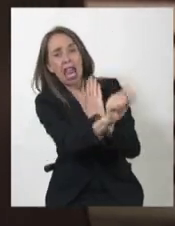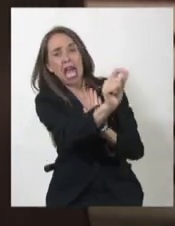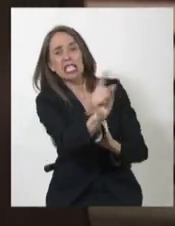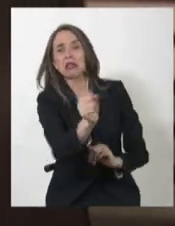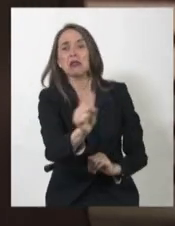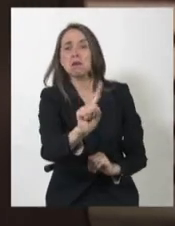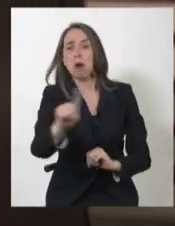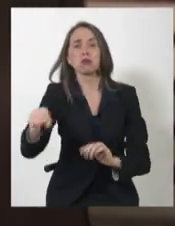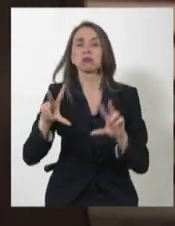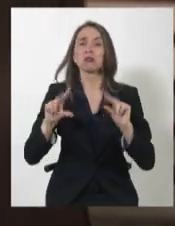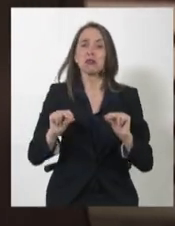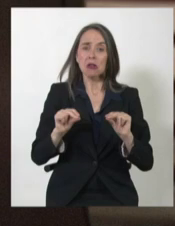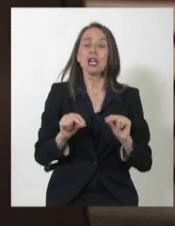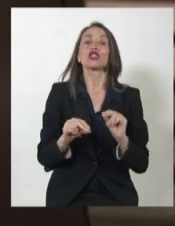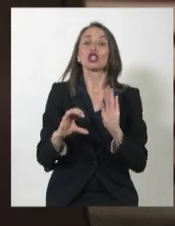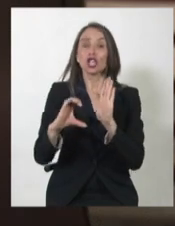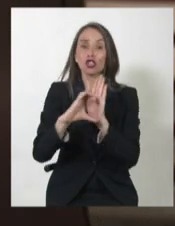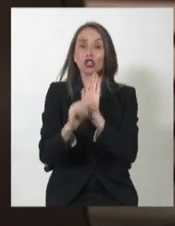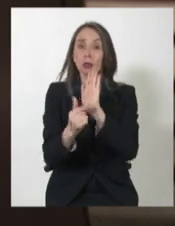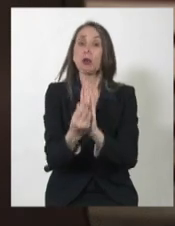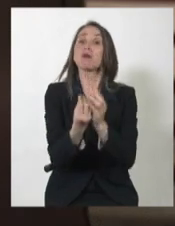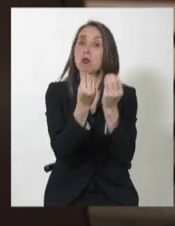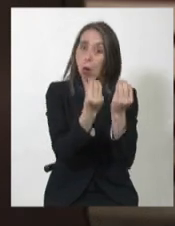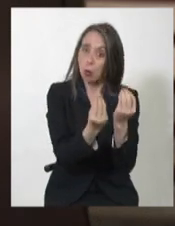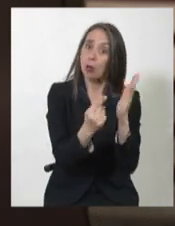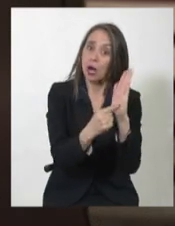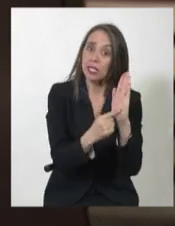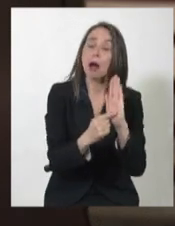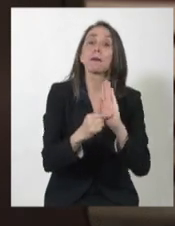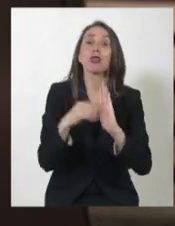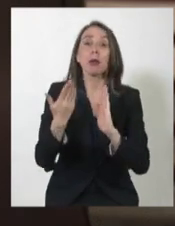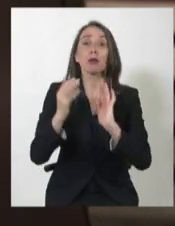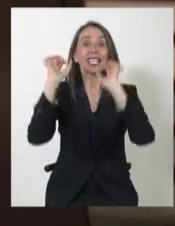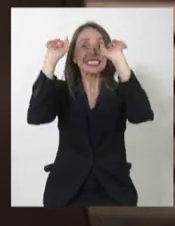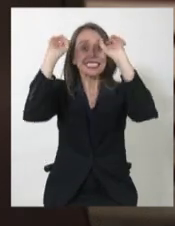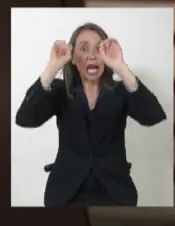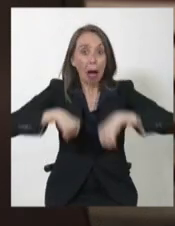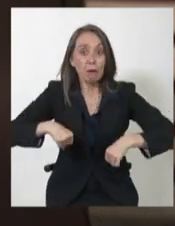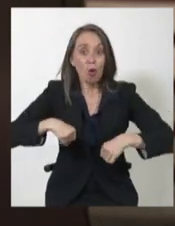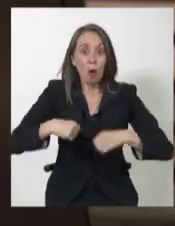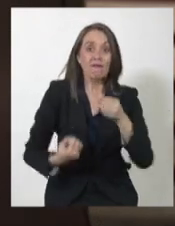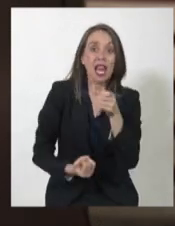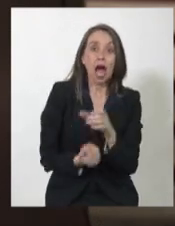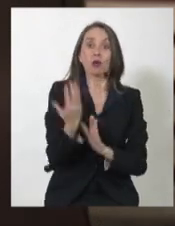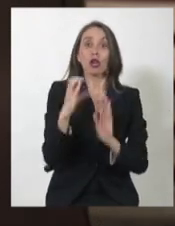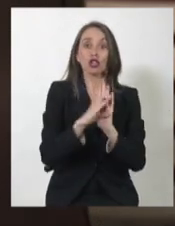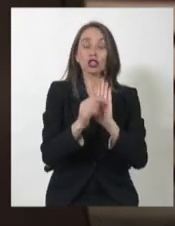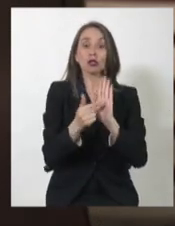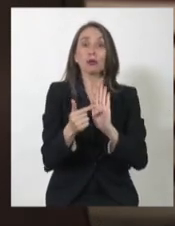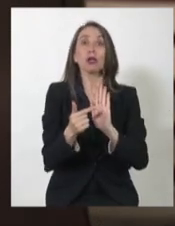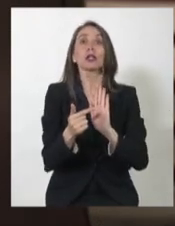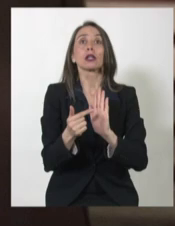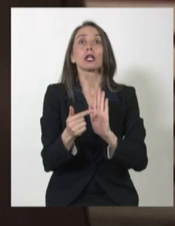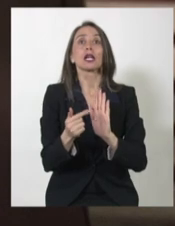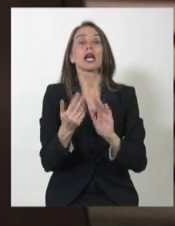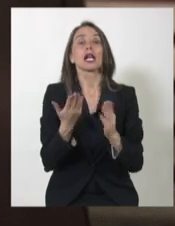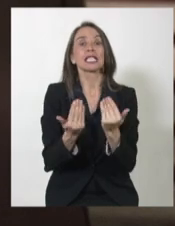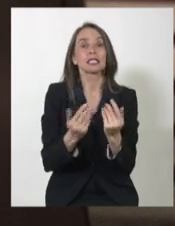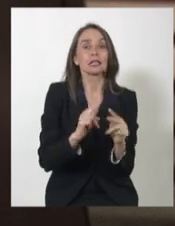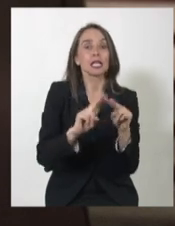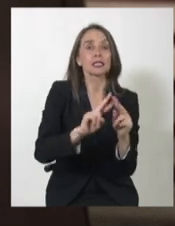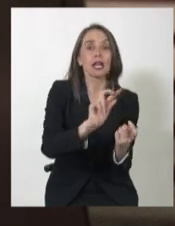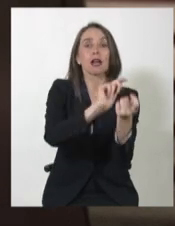ese sentido la Constitución es muy buena. Ahora, evidentemente que una vez aprobada va a generar una serie de